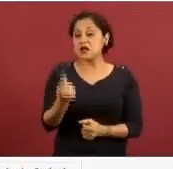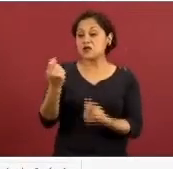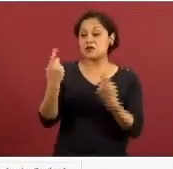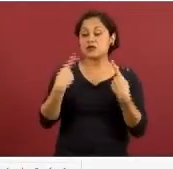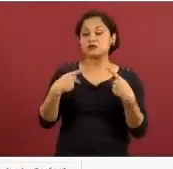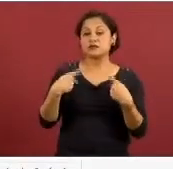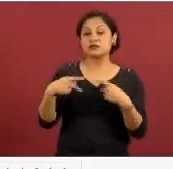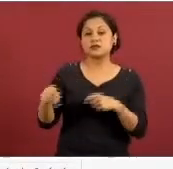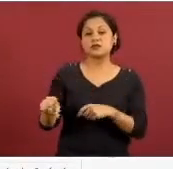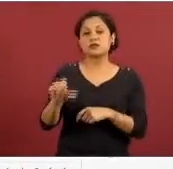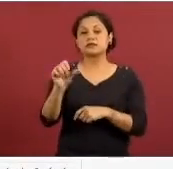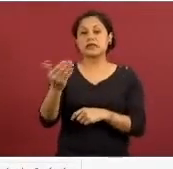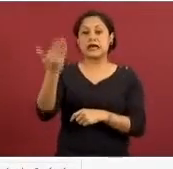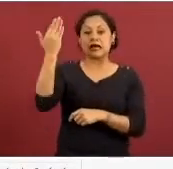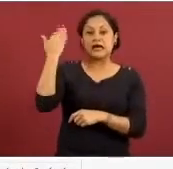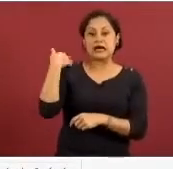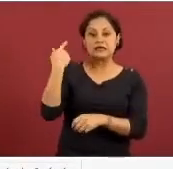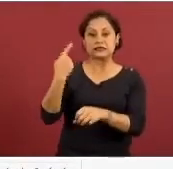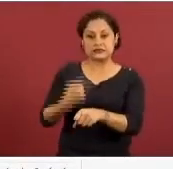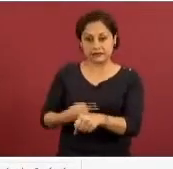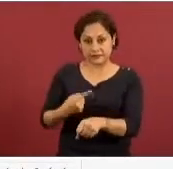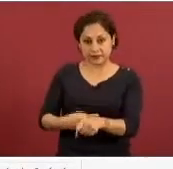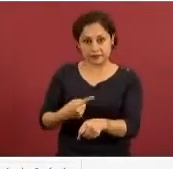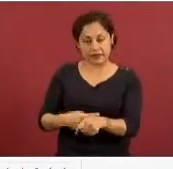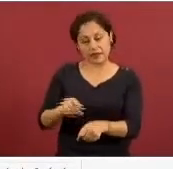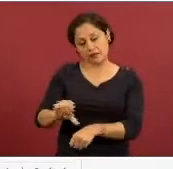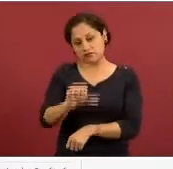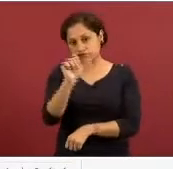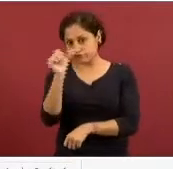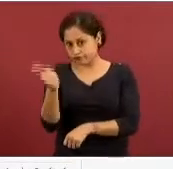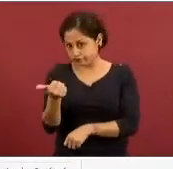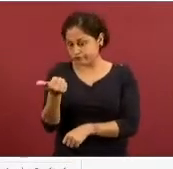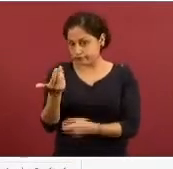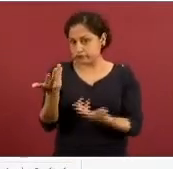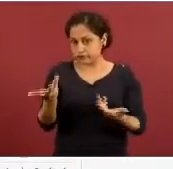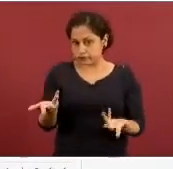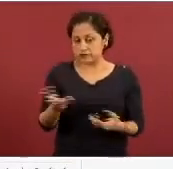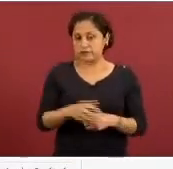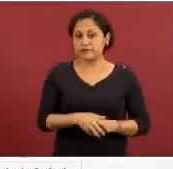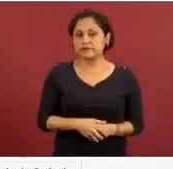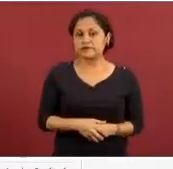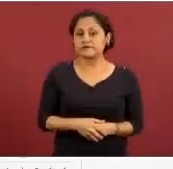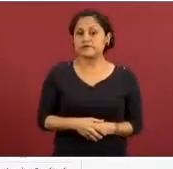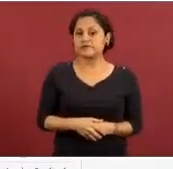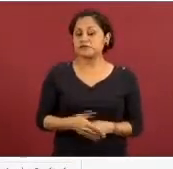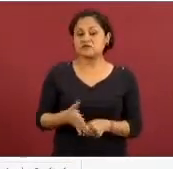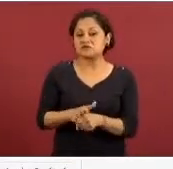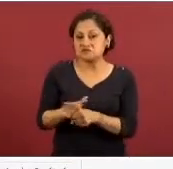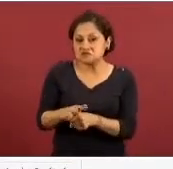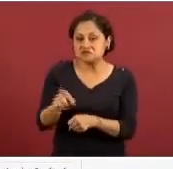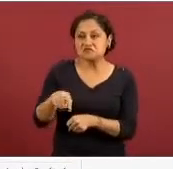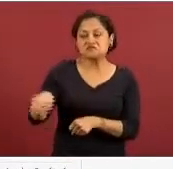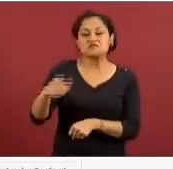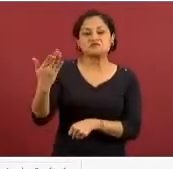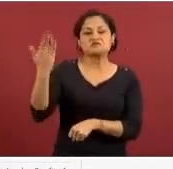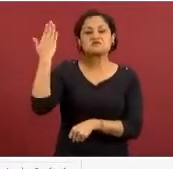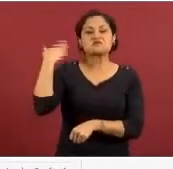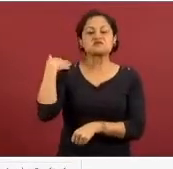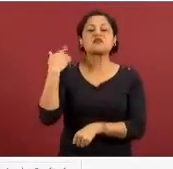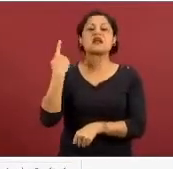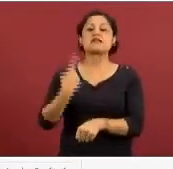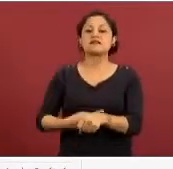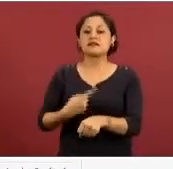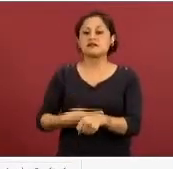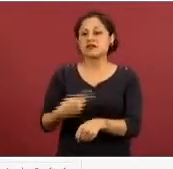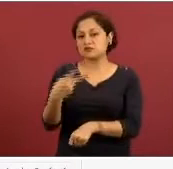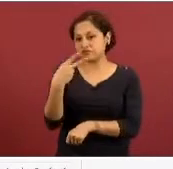estas defunciones, se ha tenido basado en aquellos que tienen tabaquismo. Bien